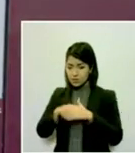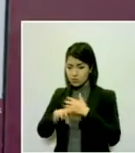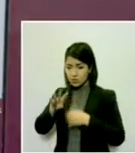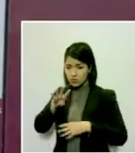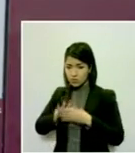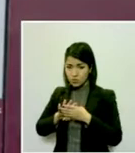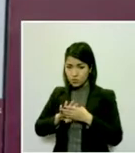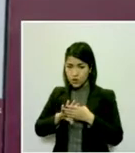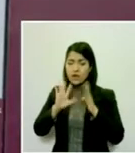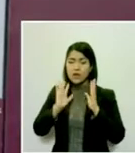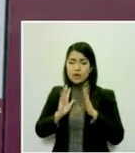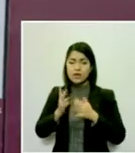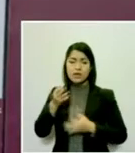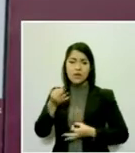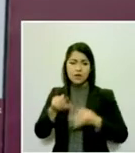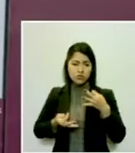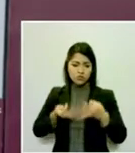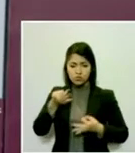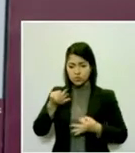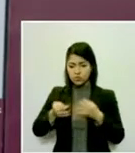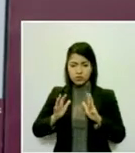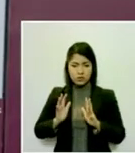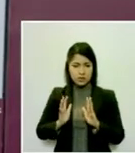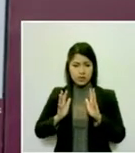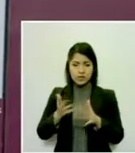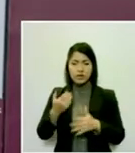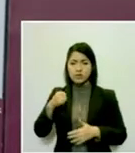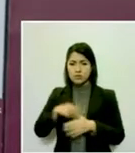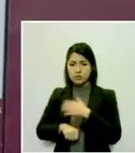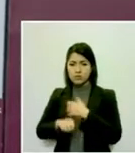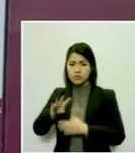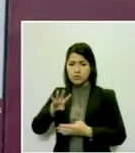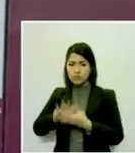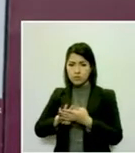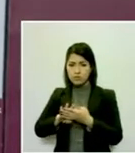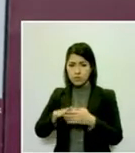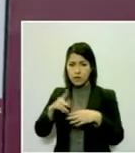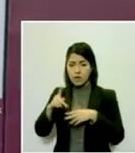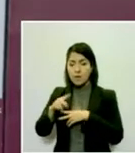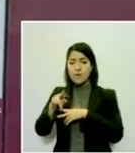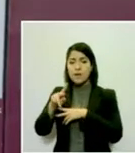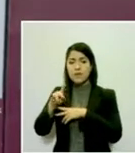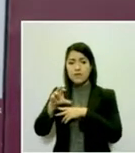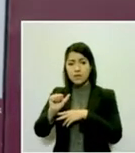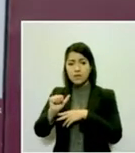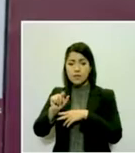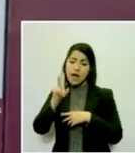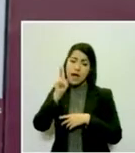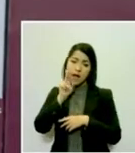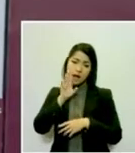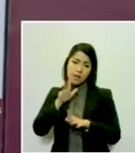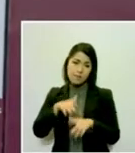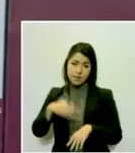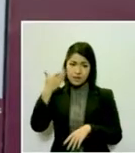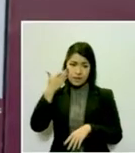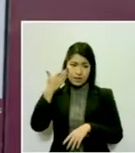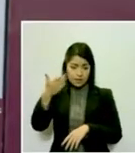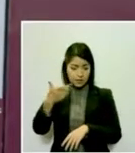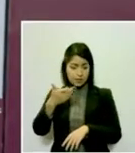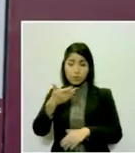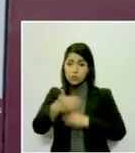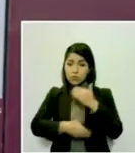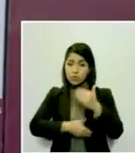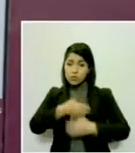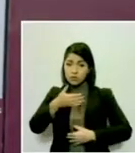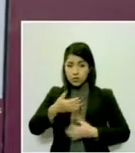judicial y están ya en prisión preventiva por el tiempo que dure el proceso.